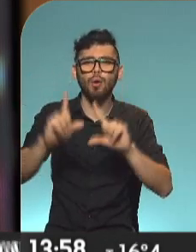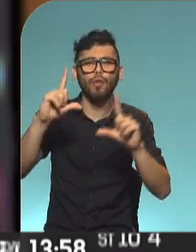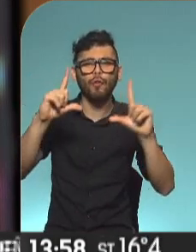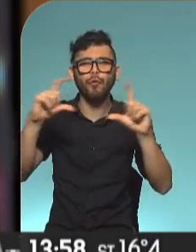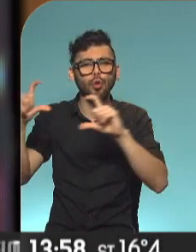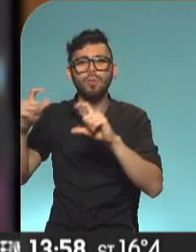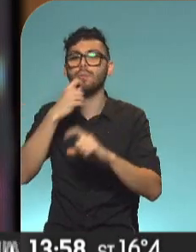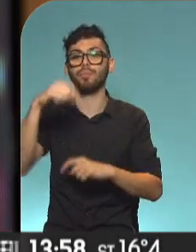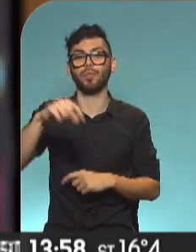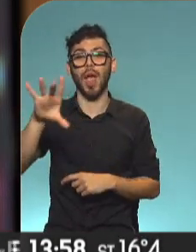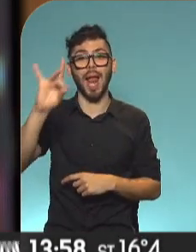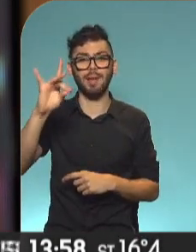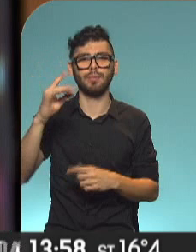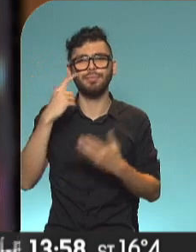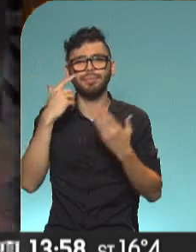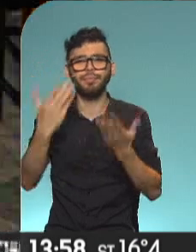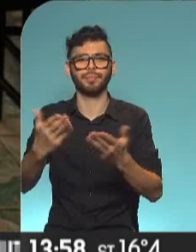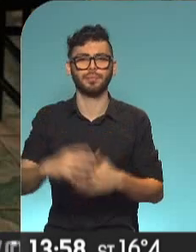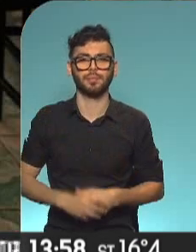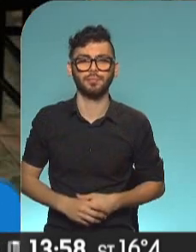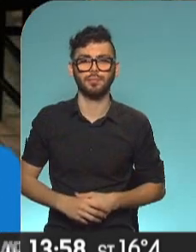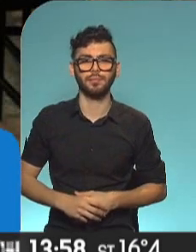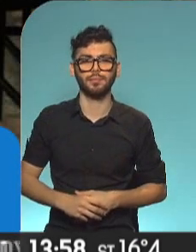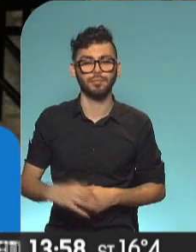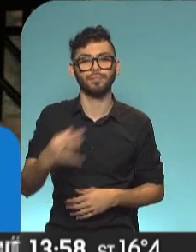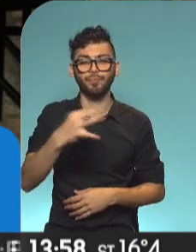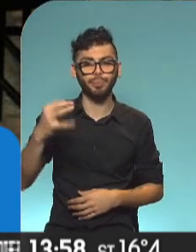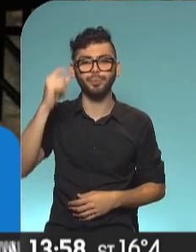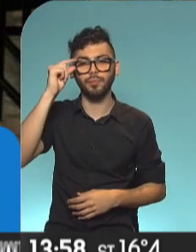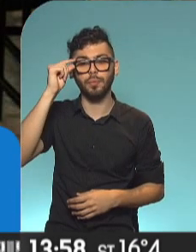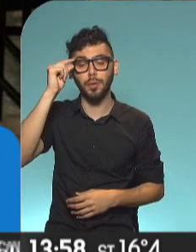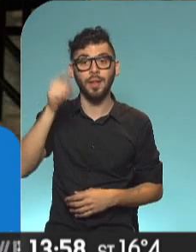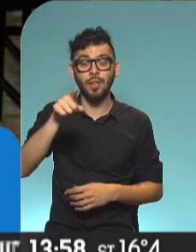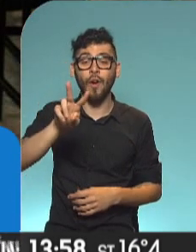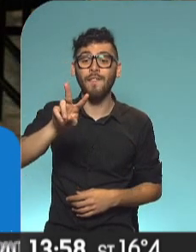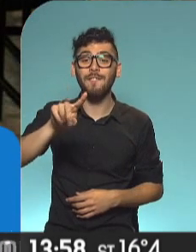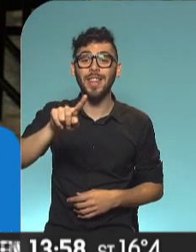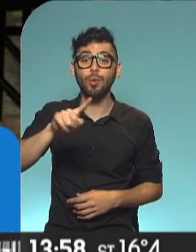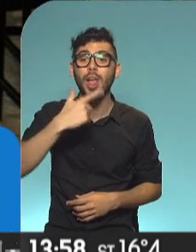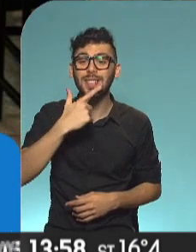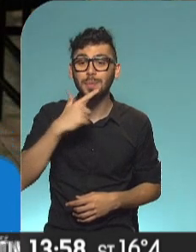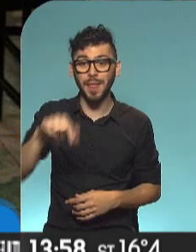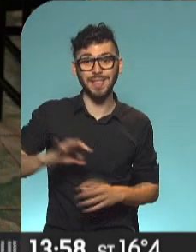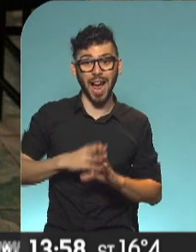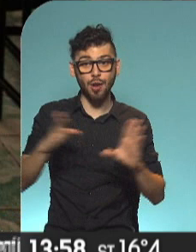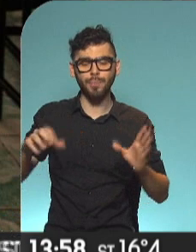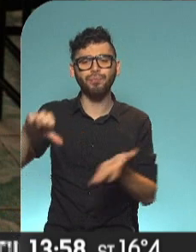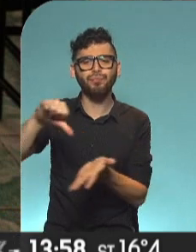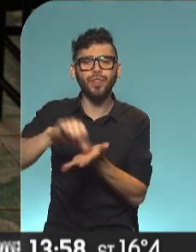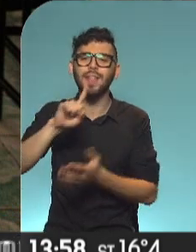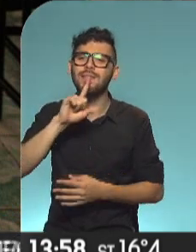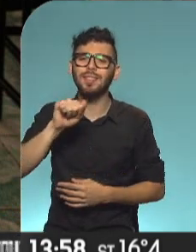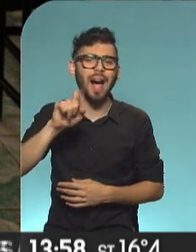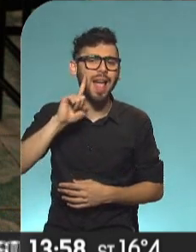como esta que elegimos y que les va a contar Félix Taylor. Exactamente, José, esto tiene que ver con el 21 de septiembre de este año. Los estudiantes tailandeses usan estas